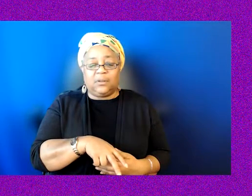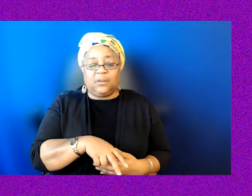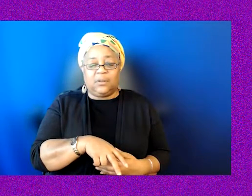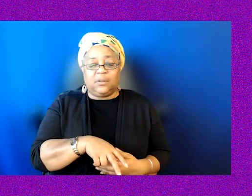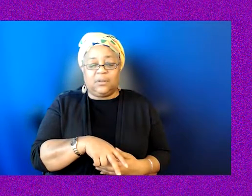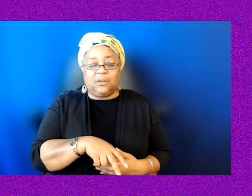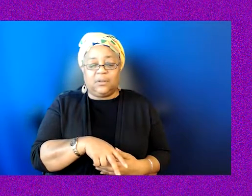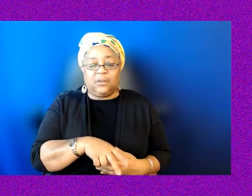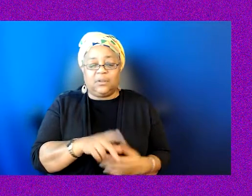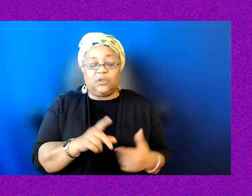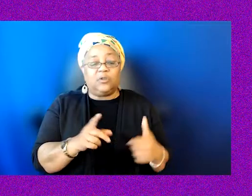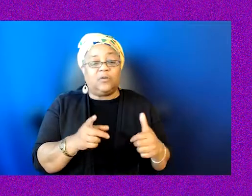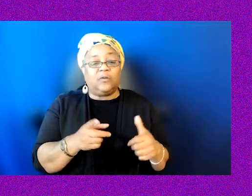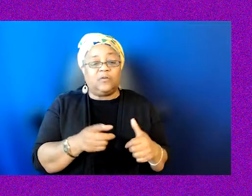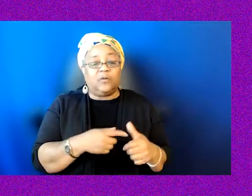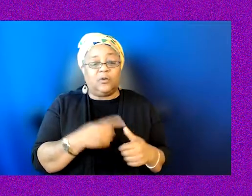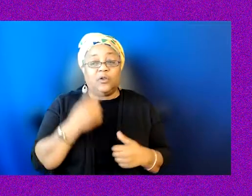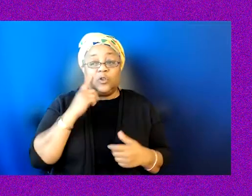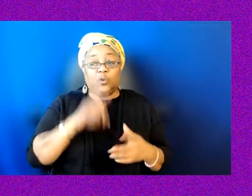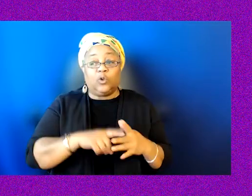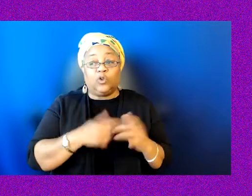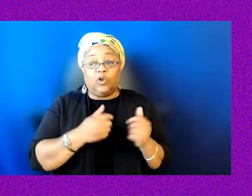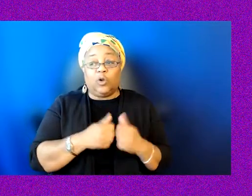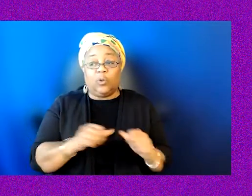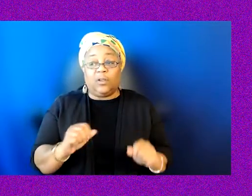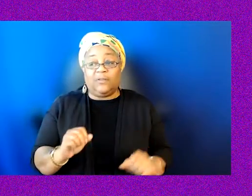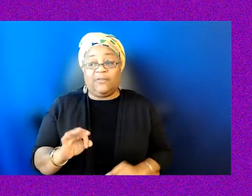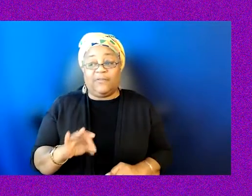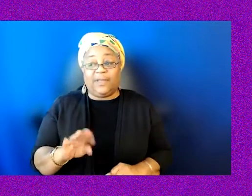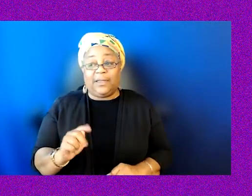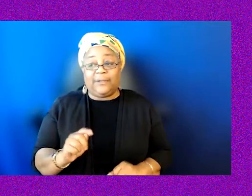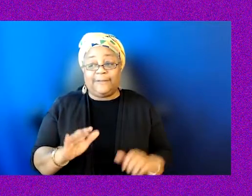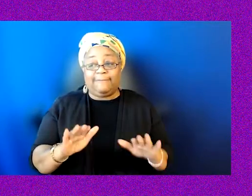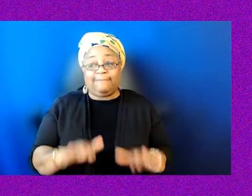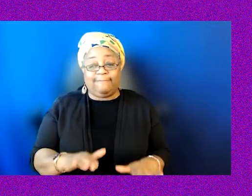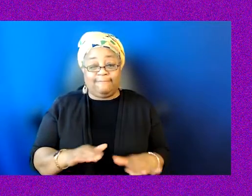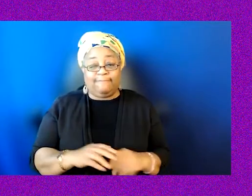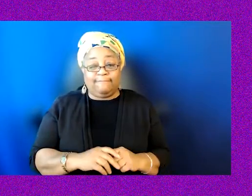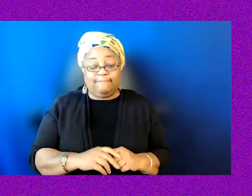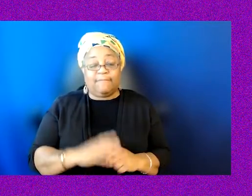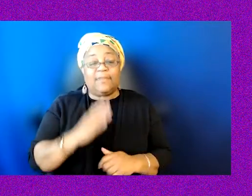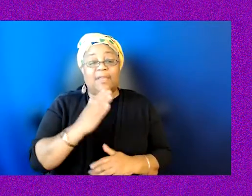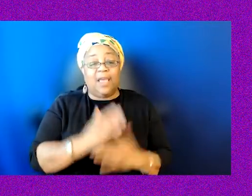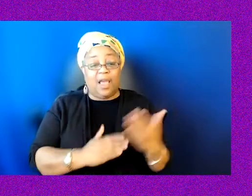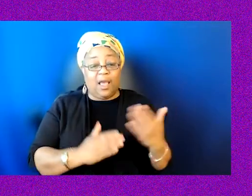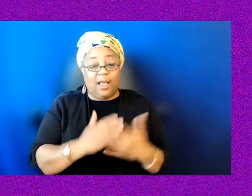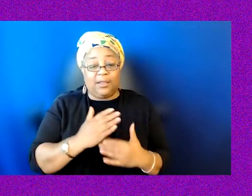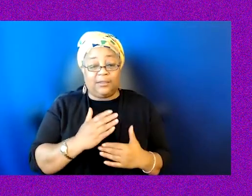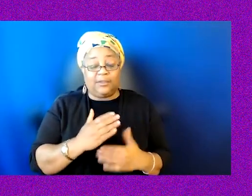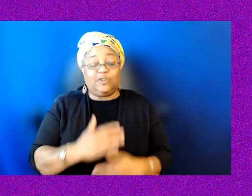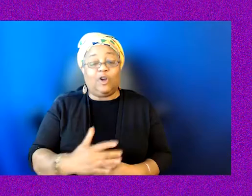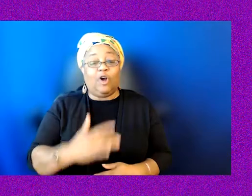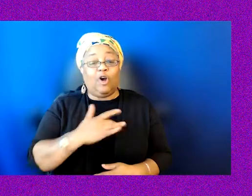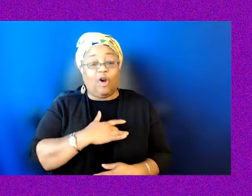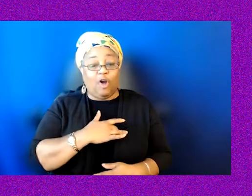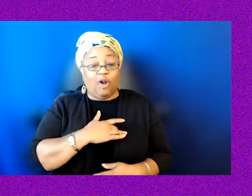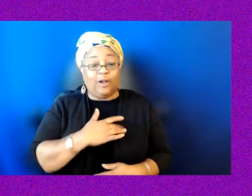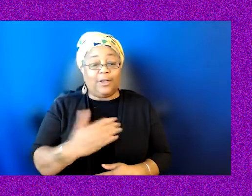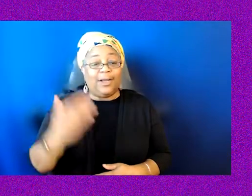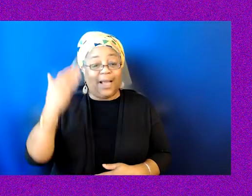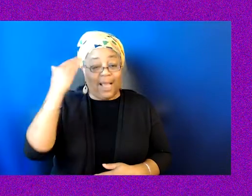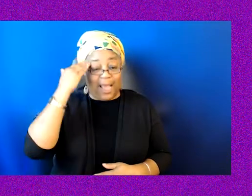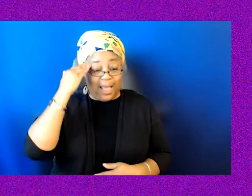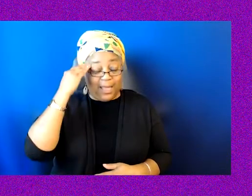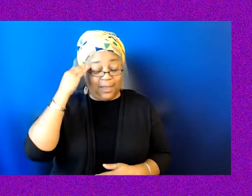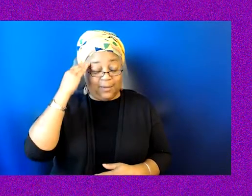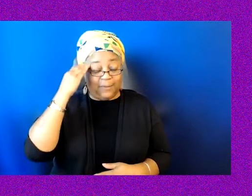Punto uno, dos, tres. Entonces vamos a empezar ahora con los pies. Luego las manos, el corazón y